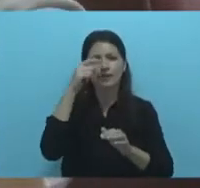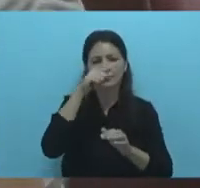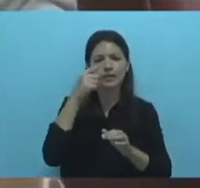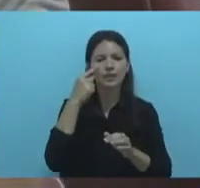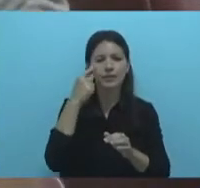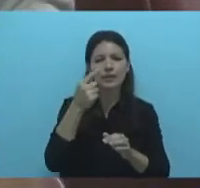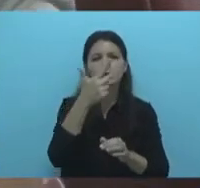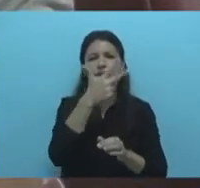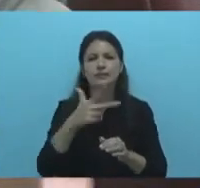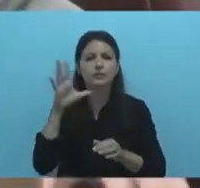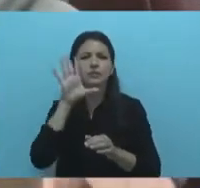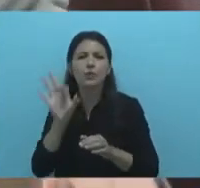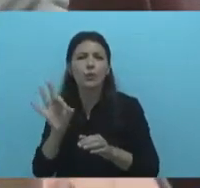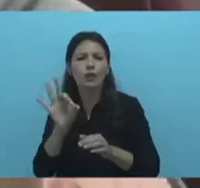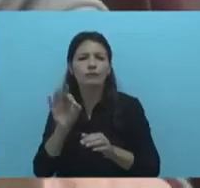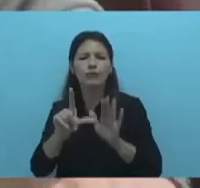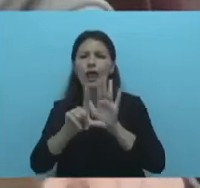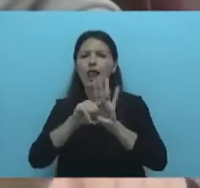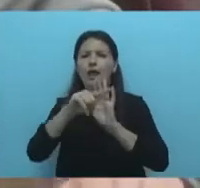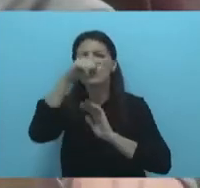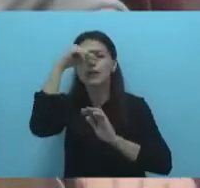27.350. ¿Qué dice la Ley